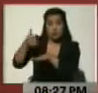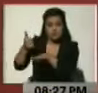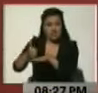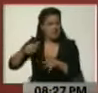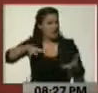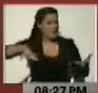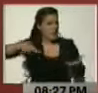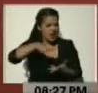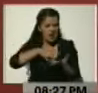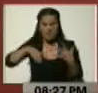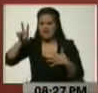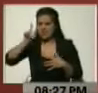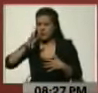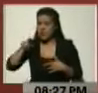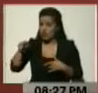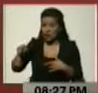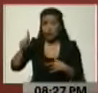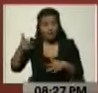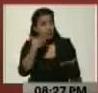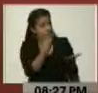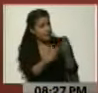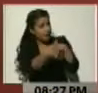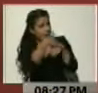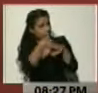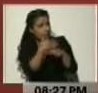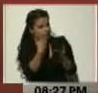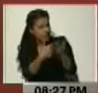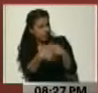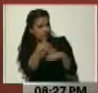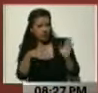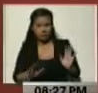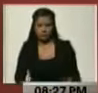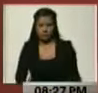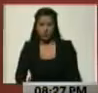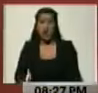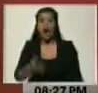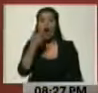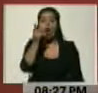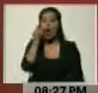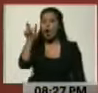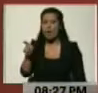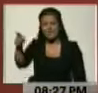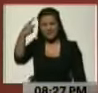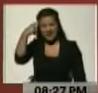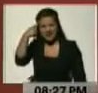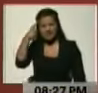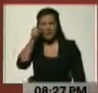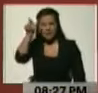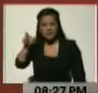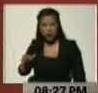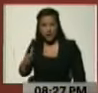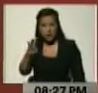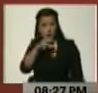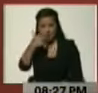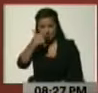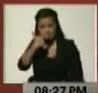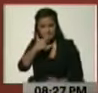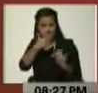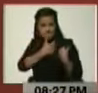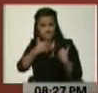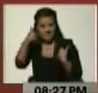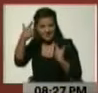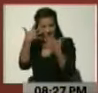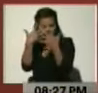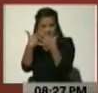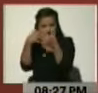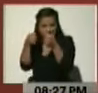Venezuela. Perdón debería estar pidiendo el irresponsable del monstruo de Ramo Verde. Ese debería estar pidiendo perdón